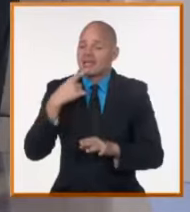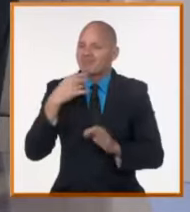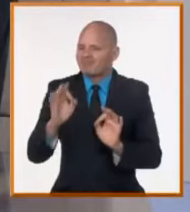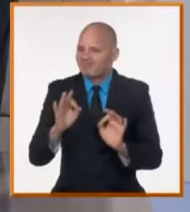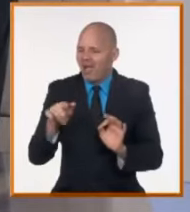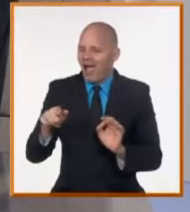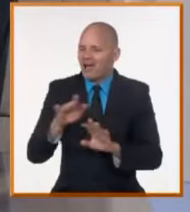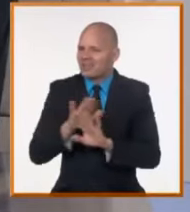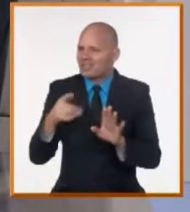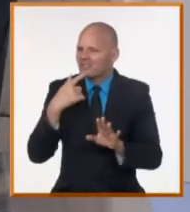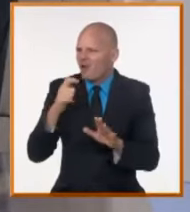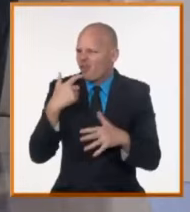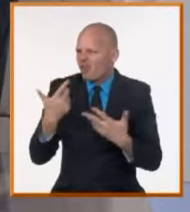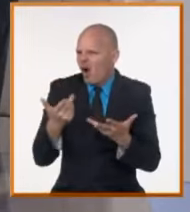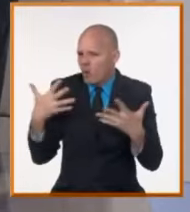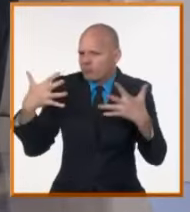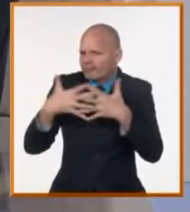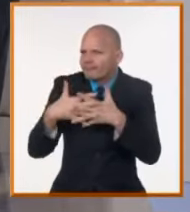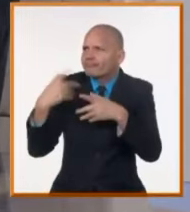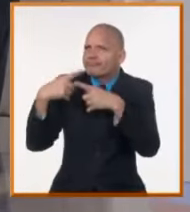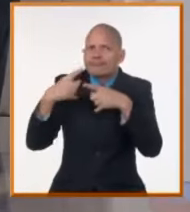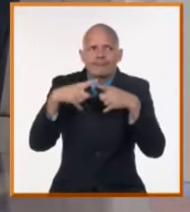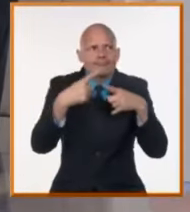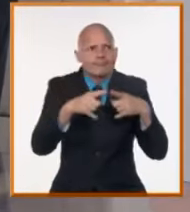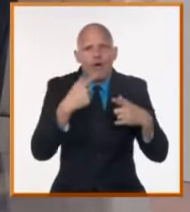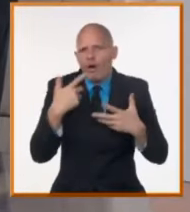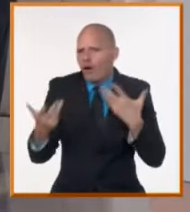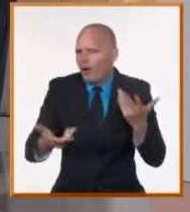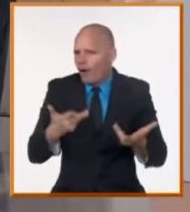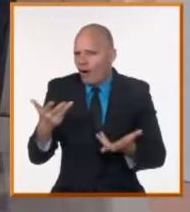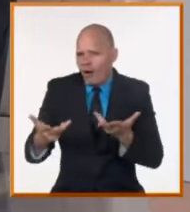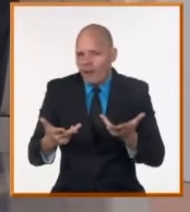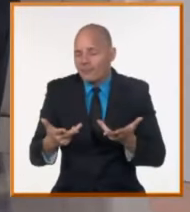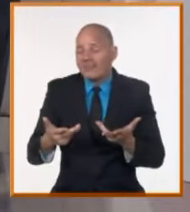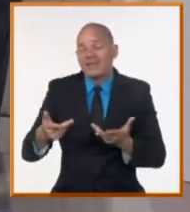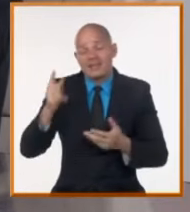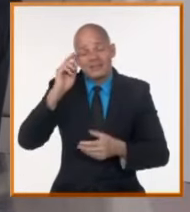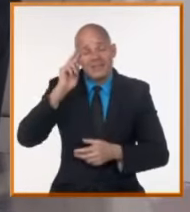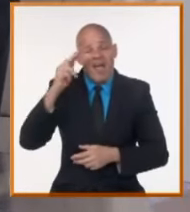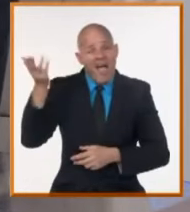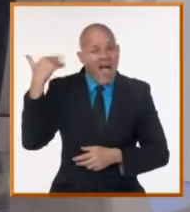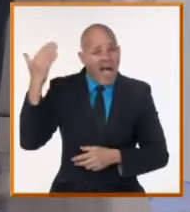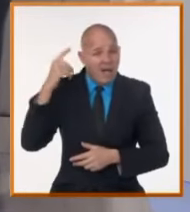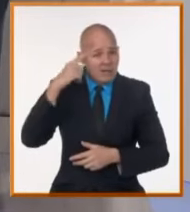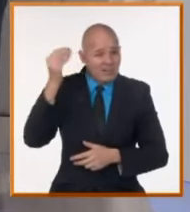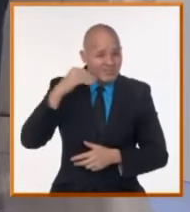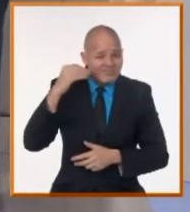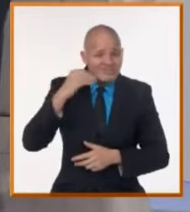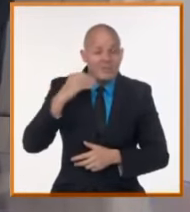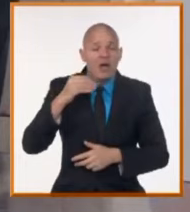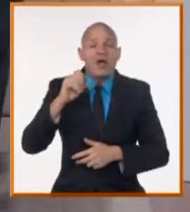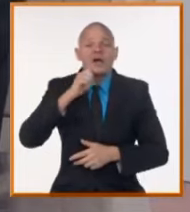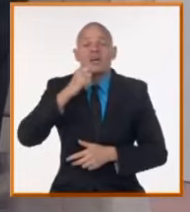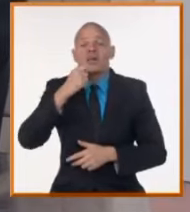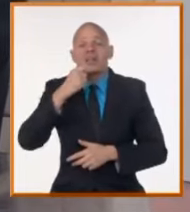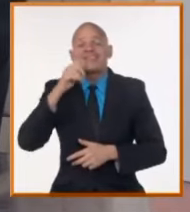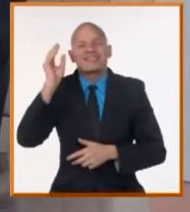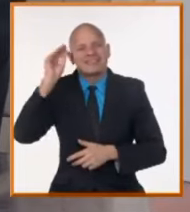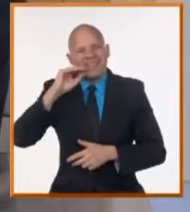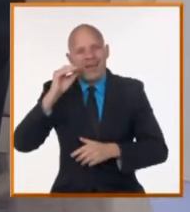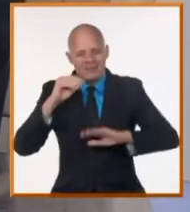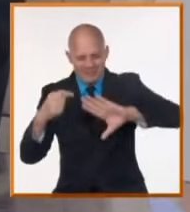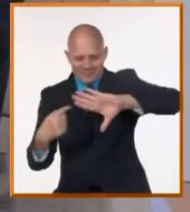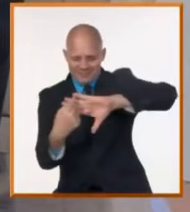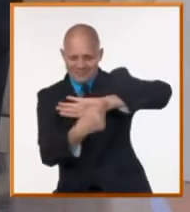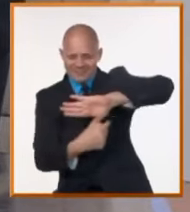estaban también, es decir, era primero Luisiana, después Florida, Cuba, México, pero ya estaban